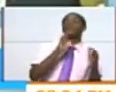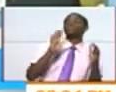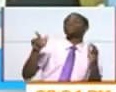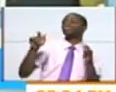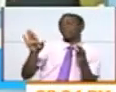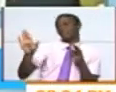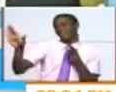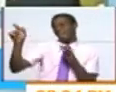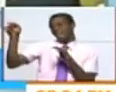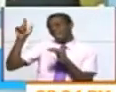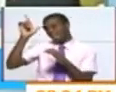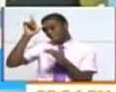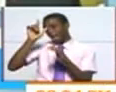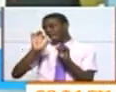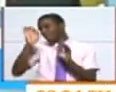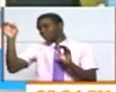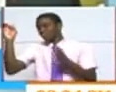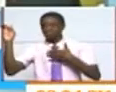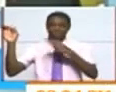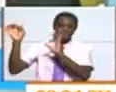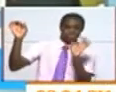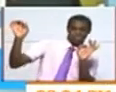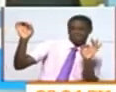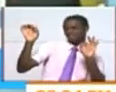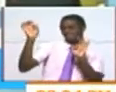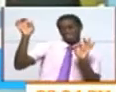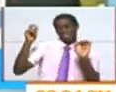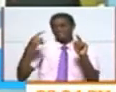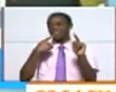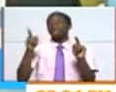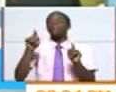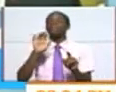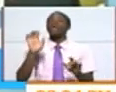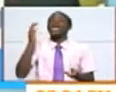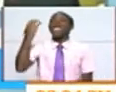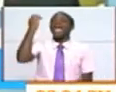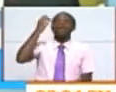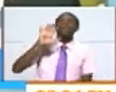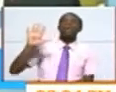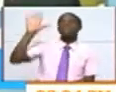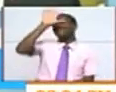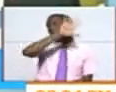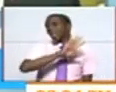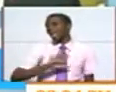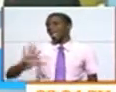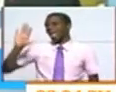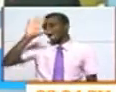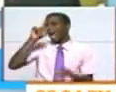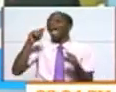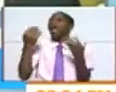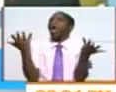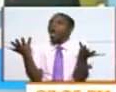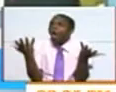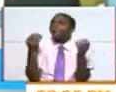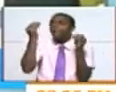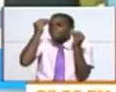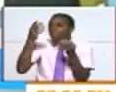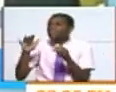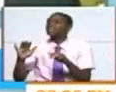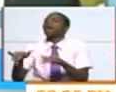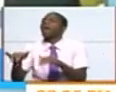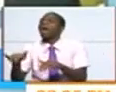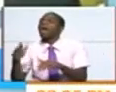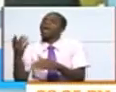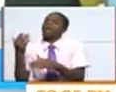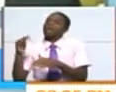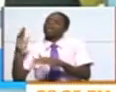me gustaría hablar más de la actitud del Parlamento Europeo respecto a Venezuela, y lamentablemente no he podido tener las respuestas que he querido, pero gracias